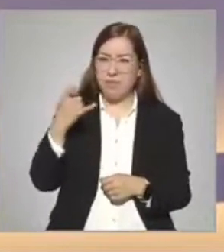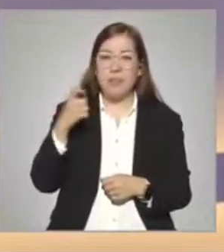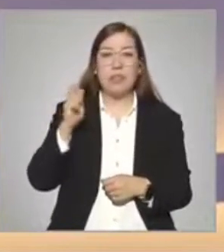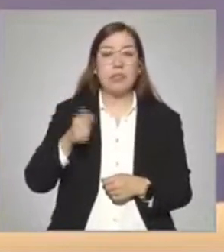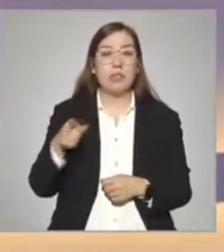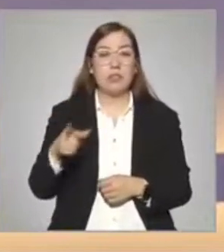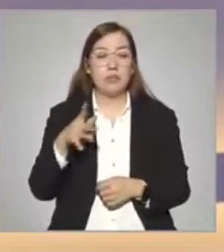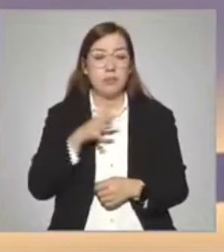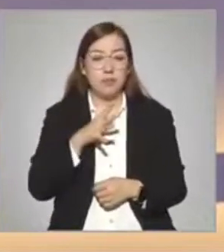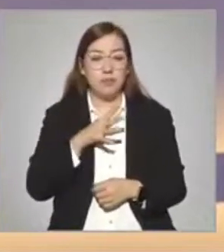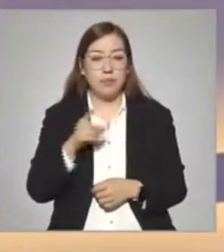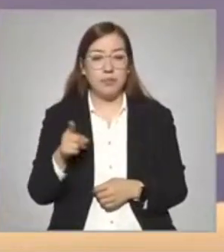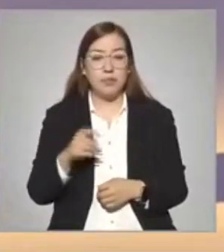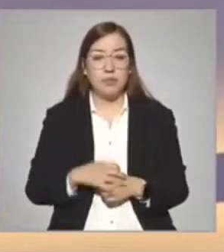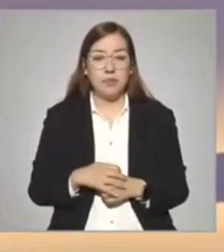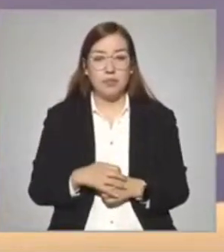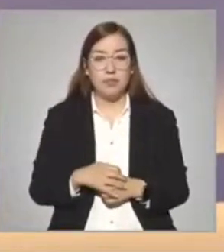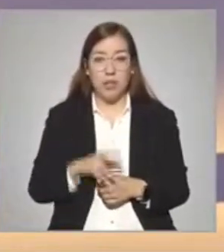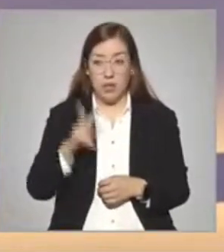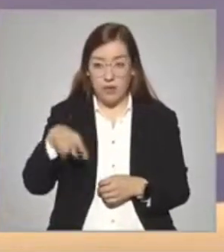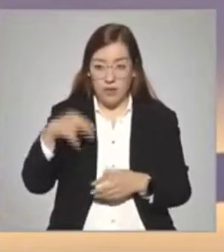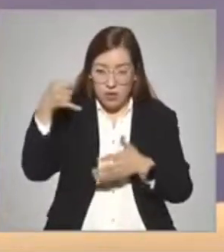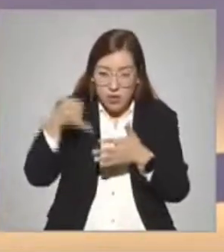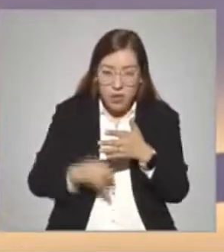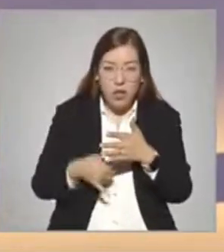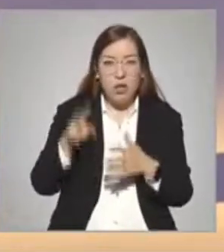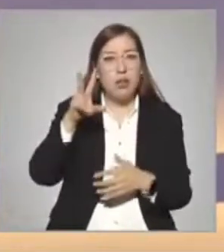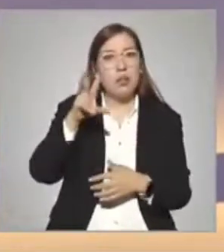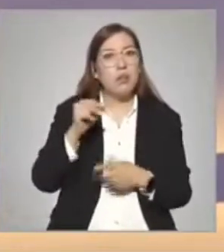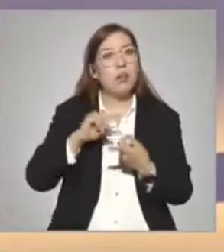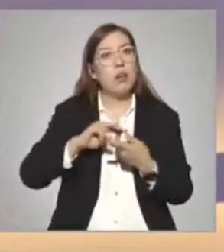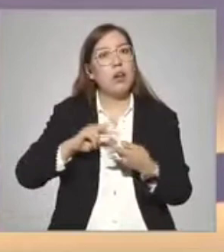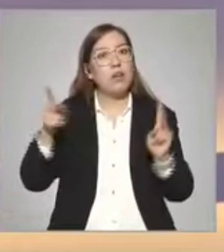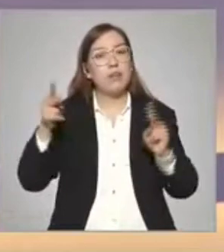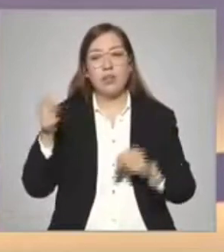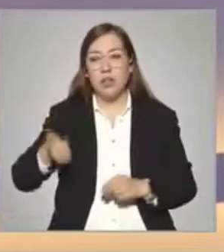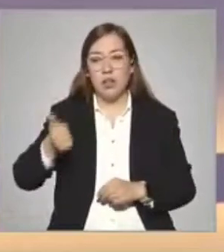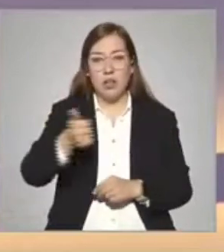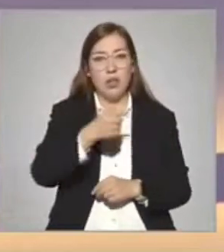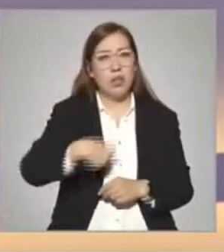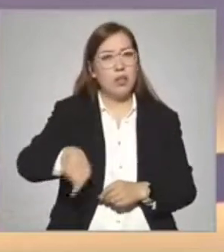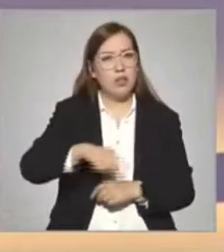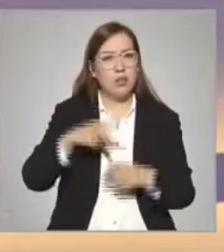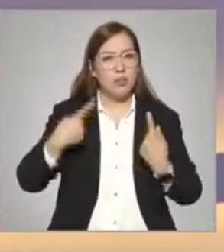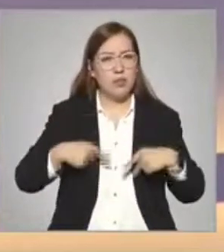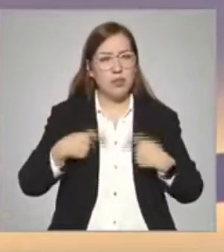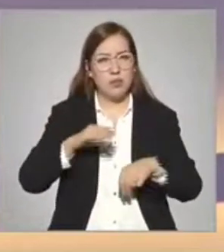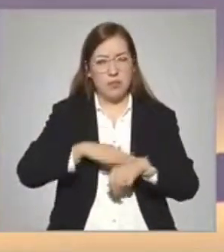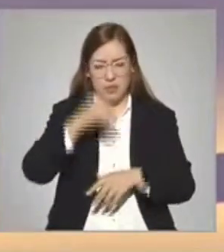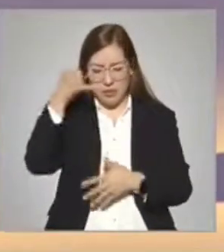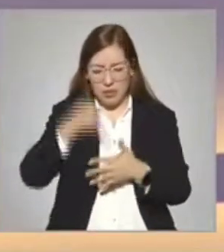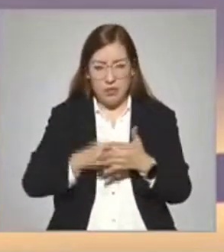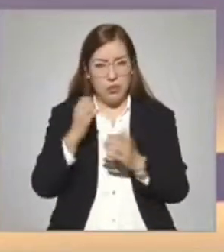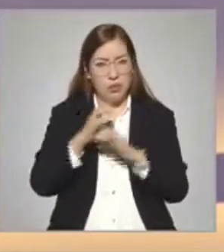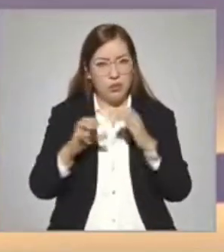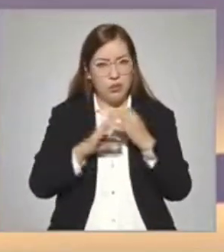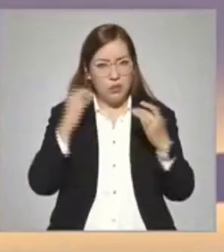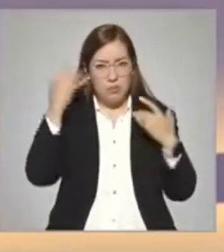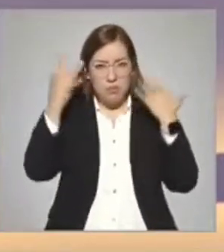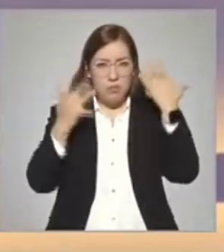es que en lugar de ir develando el misterio, cada uno y cada una irán revelando sus más oscuros deseos y